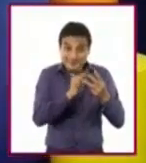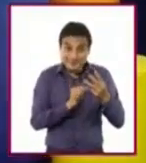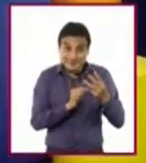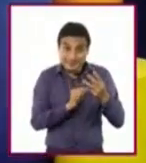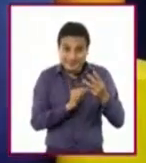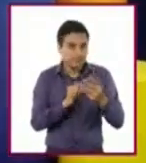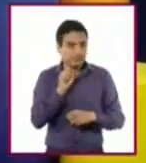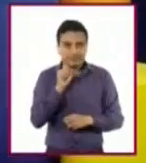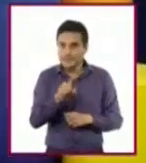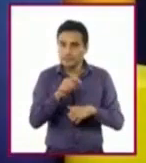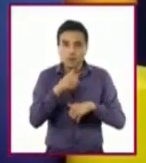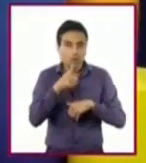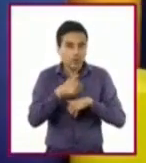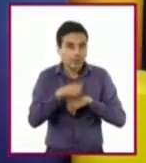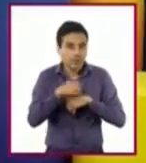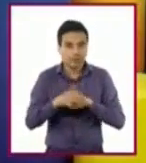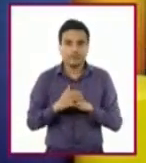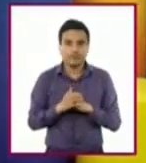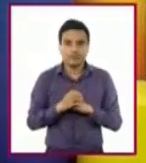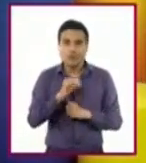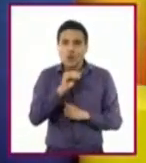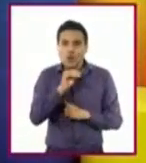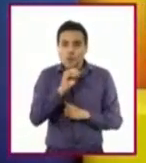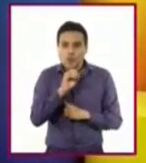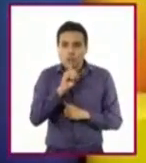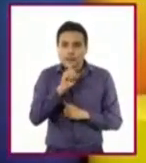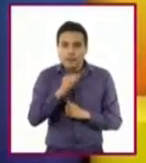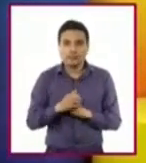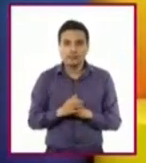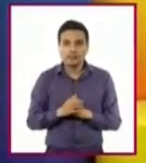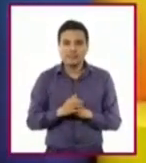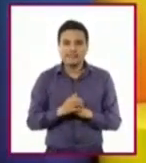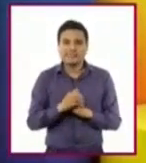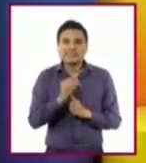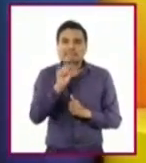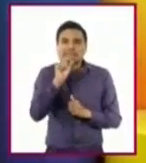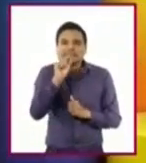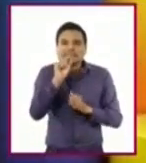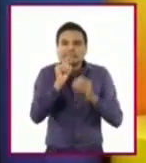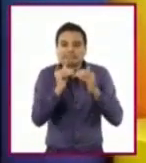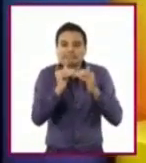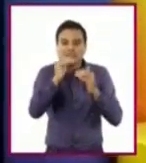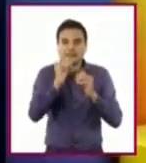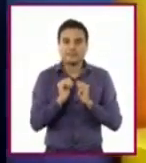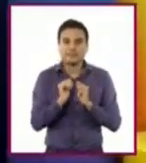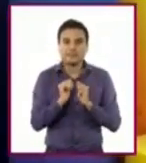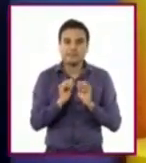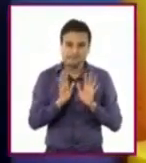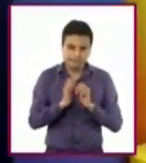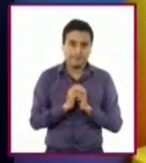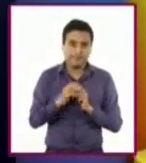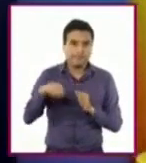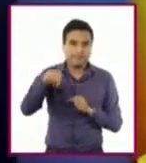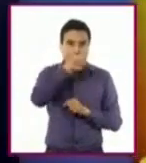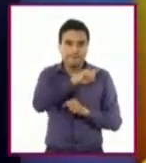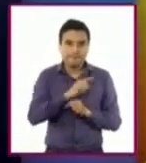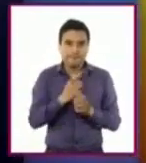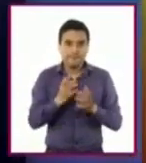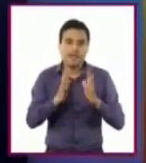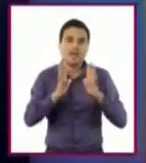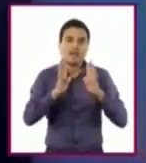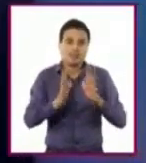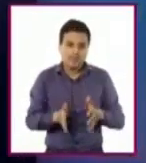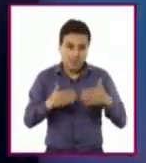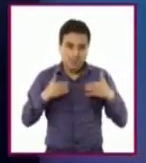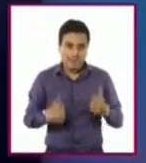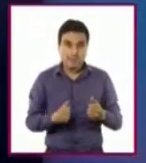por el mismo número y la moda es una décima más que los dos anteriores con lo cual comprobamos que las tres medidas